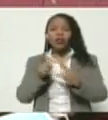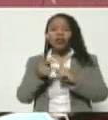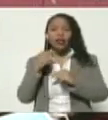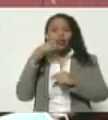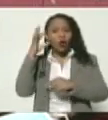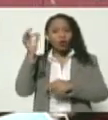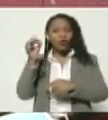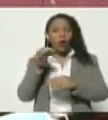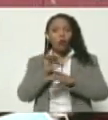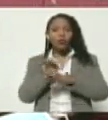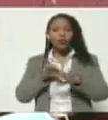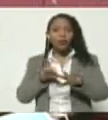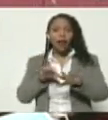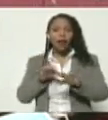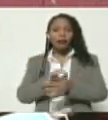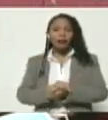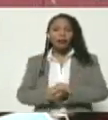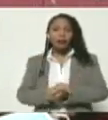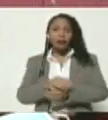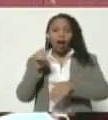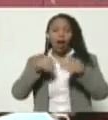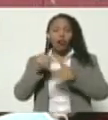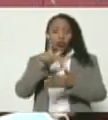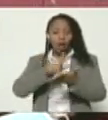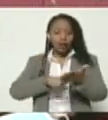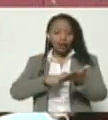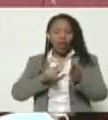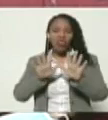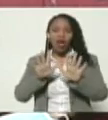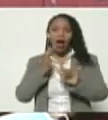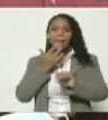municipales. Hay consejos municipales que el voto lista son 10.